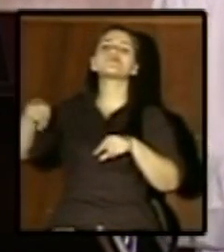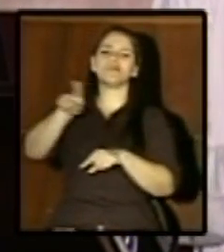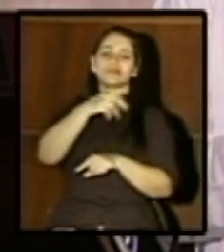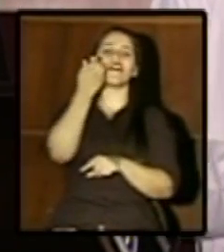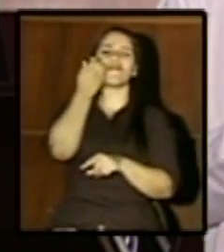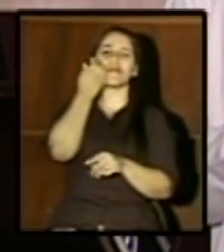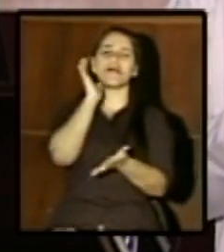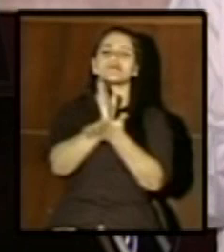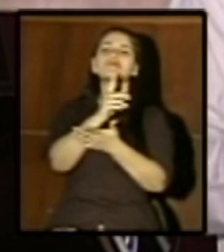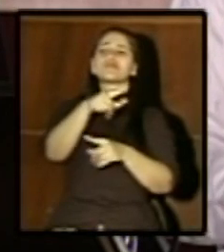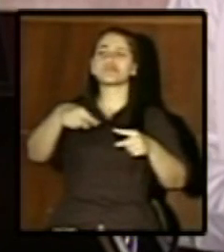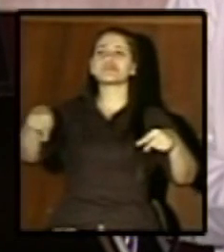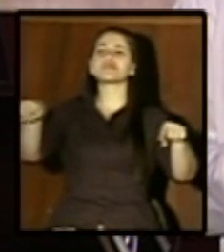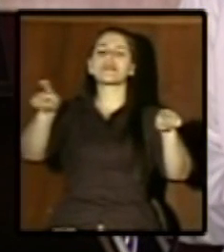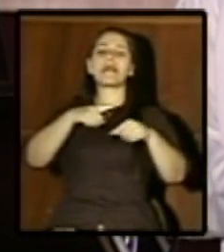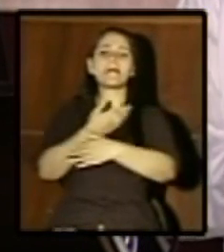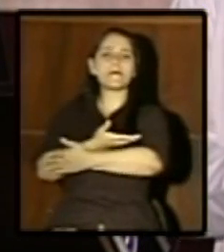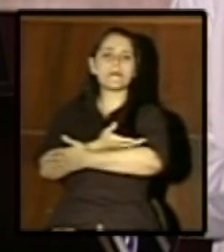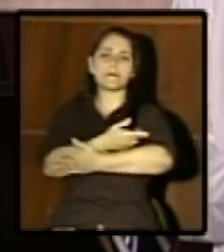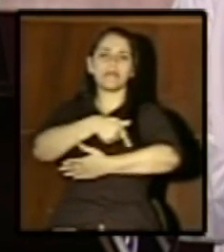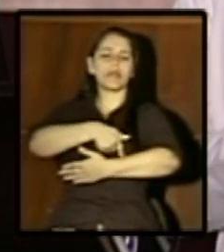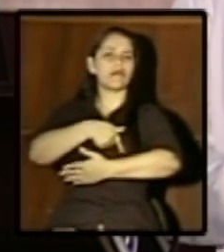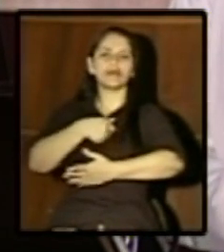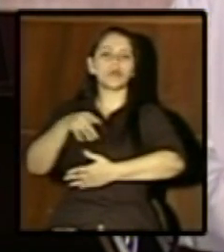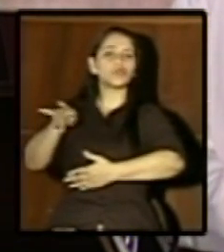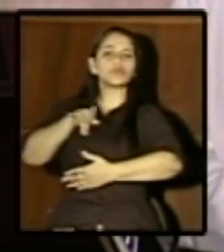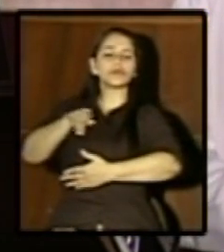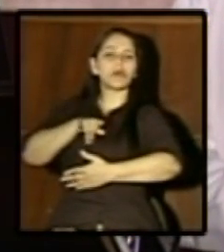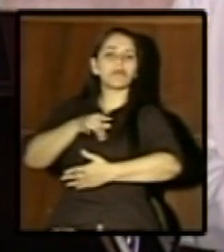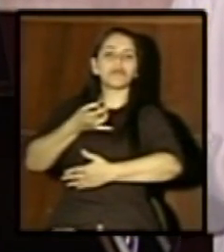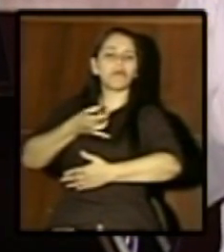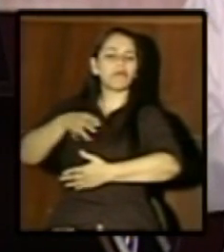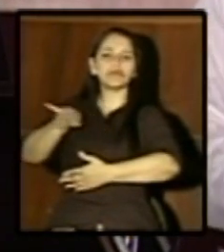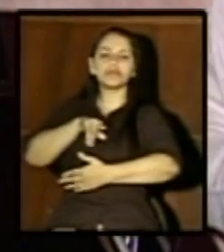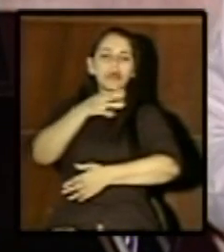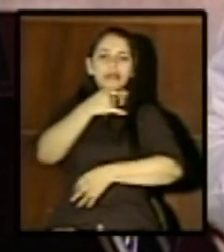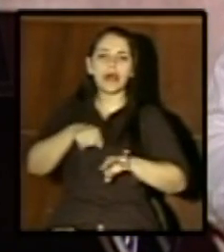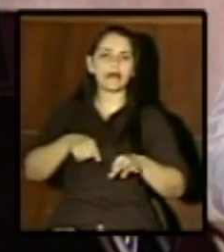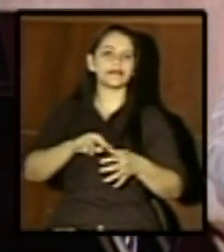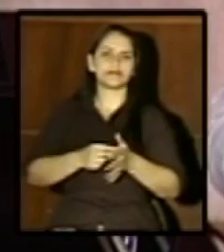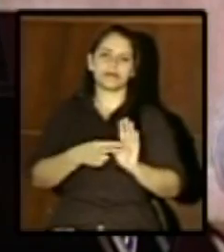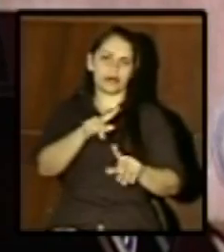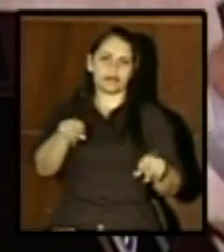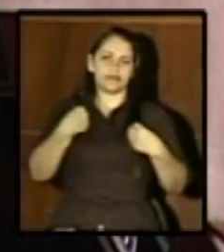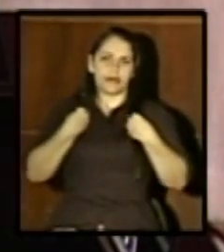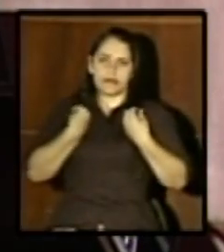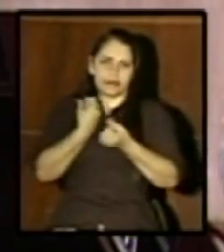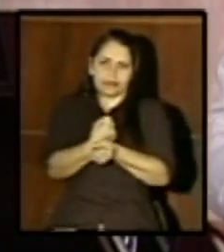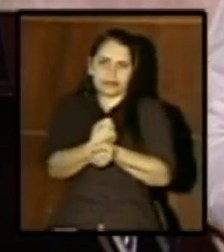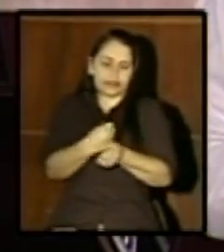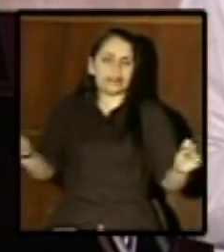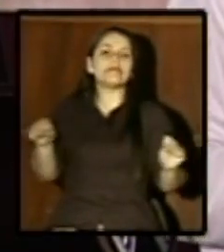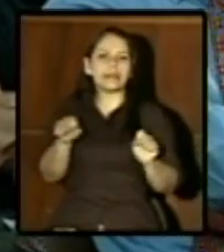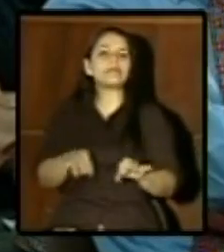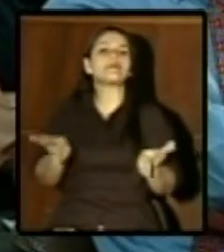raro en las cual nacen los bebés sin receptores y sin la sensación de dolor, no sobreviviríamos. Es imposible